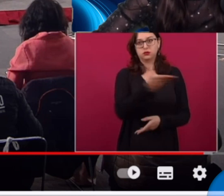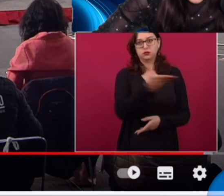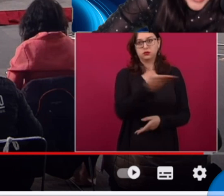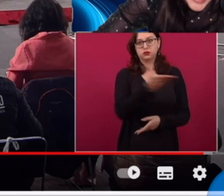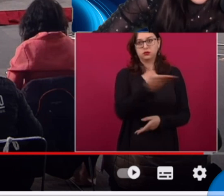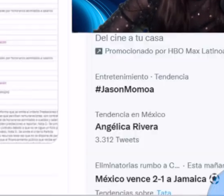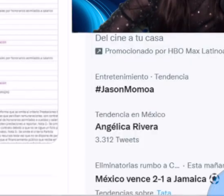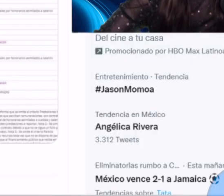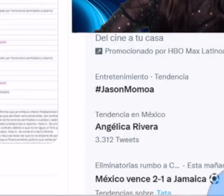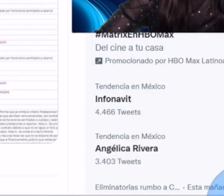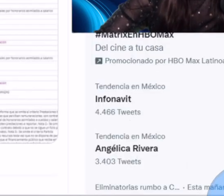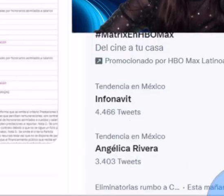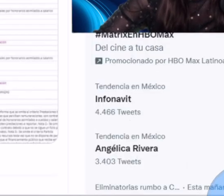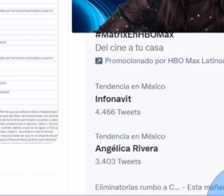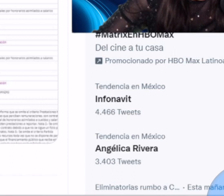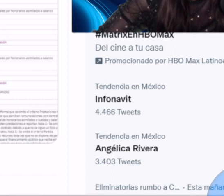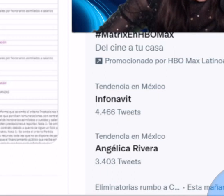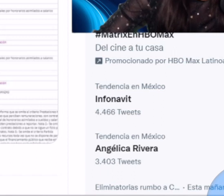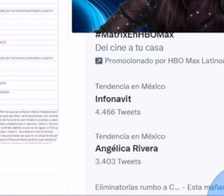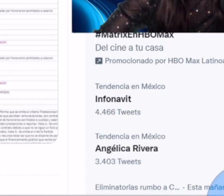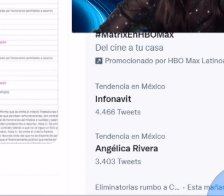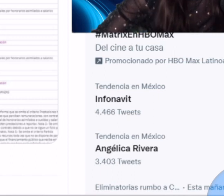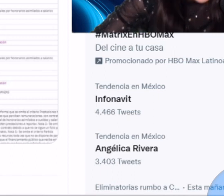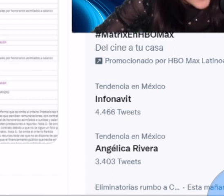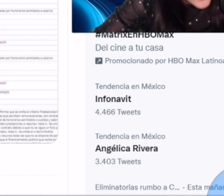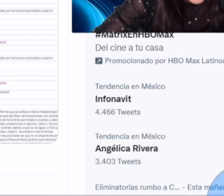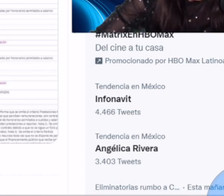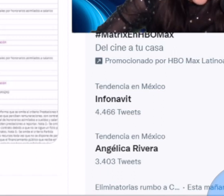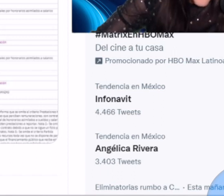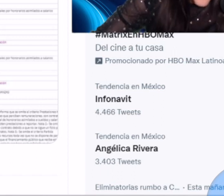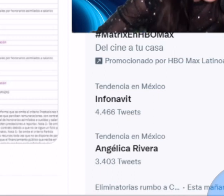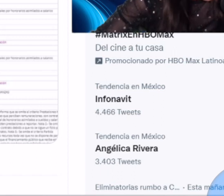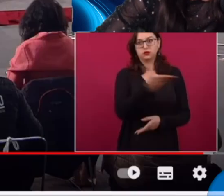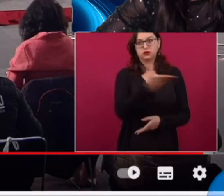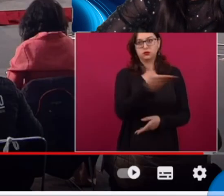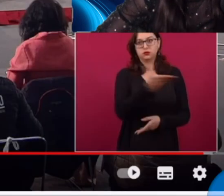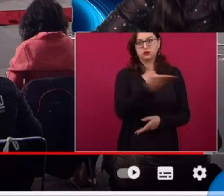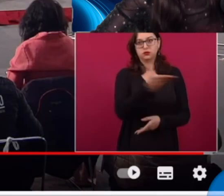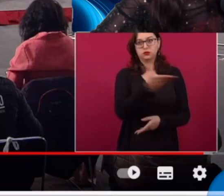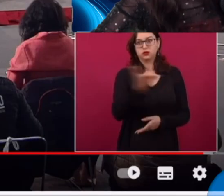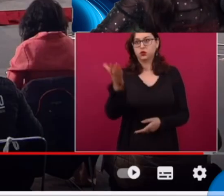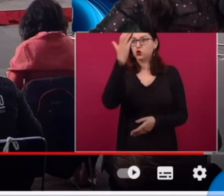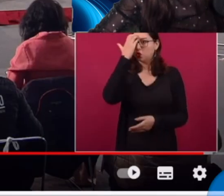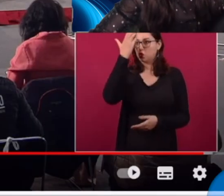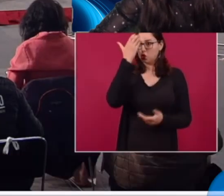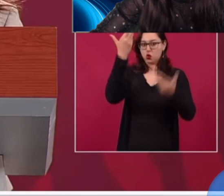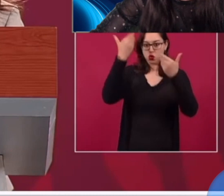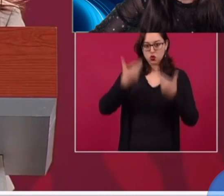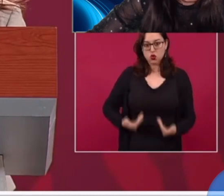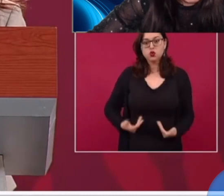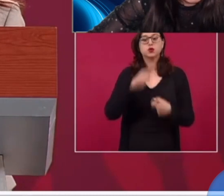señaló que ese candidato Aldana no debería de estar compitiendo y sin embargo, ahí lo tenemos.